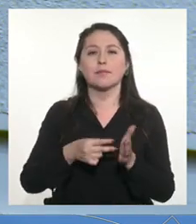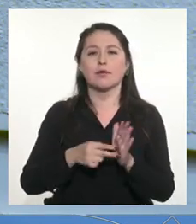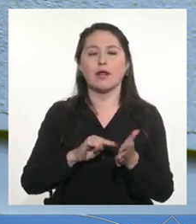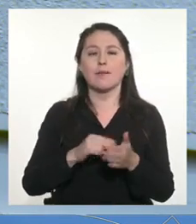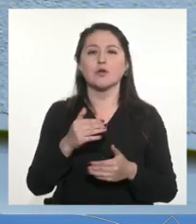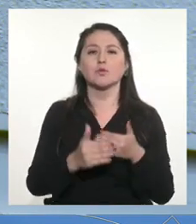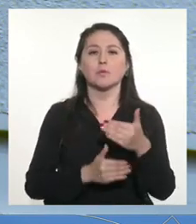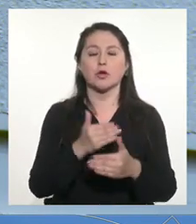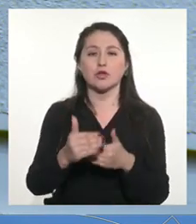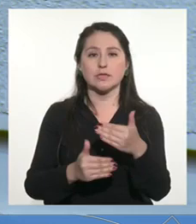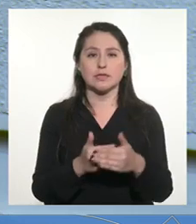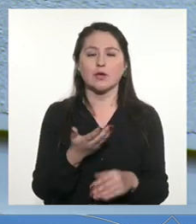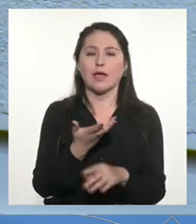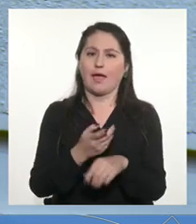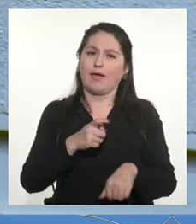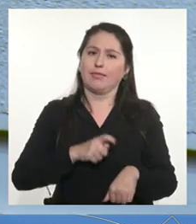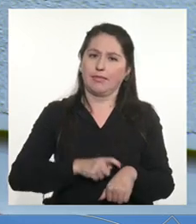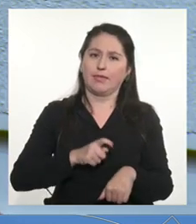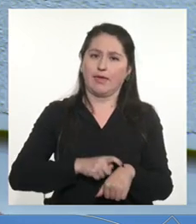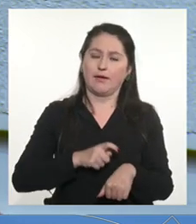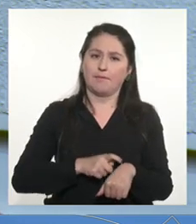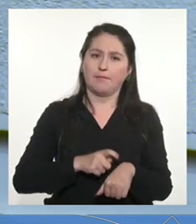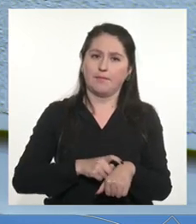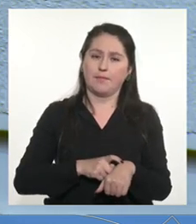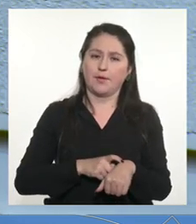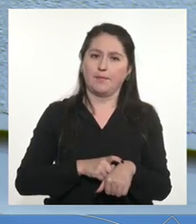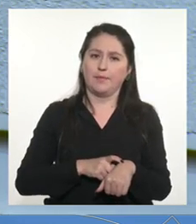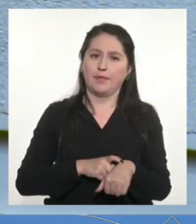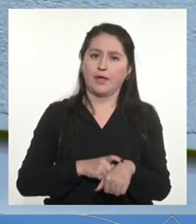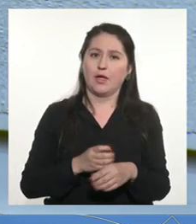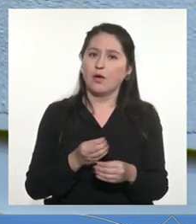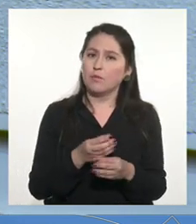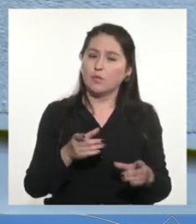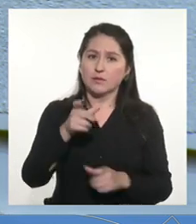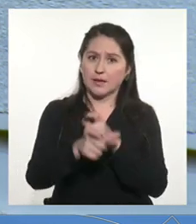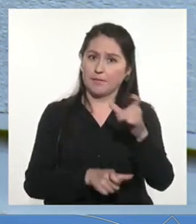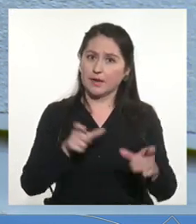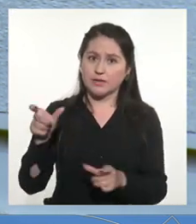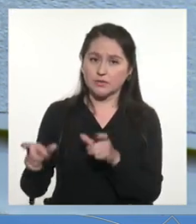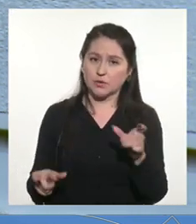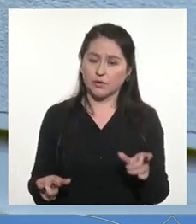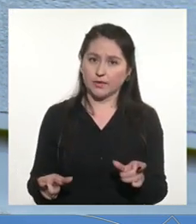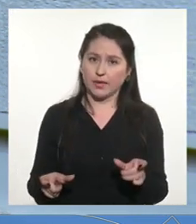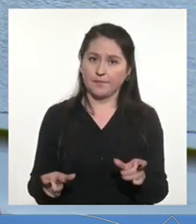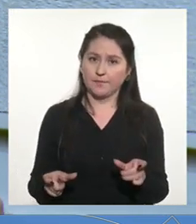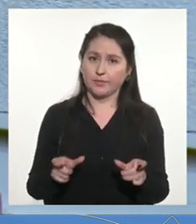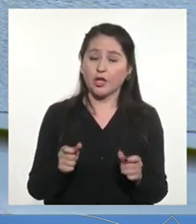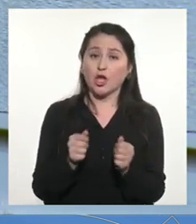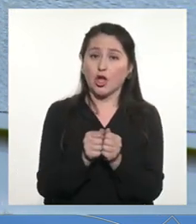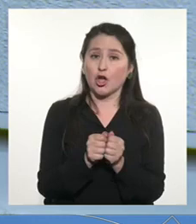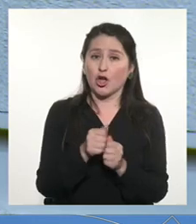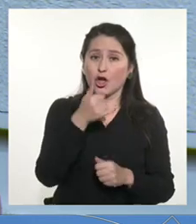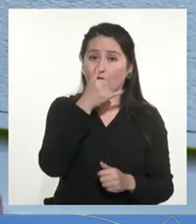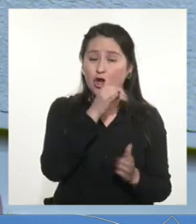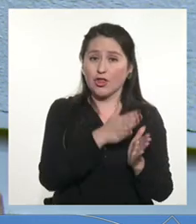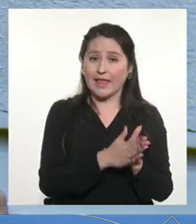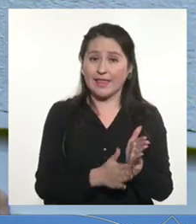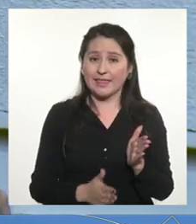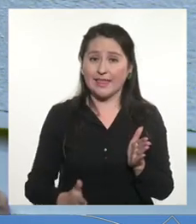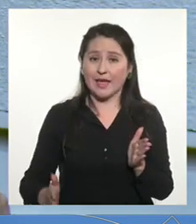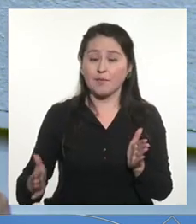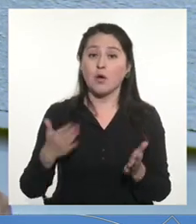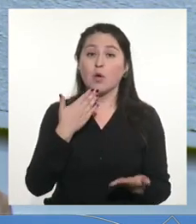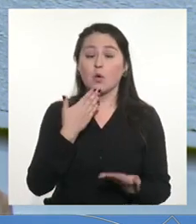proceso que toma tiempo que involucra a muchos expertos y que en el tiempo y una vez promulgada una ley